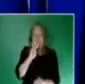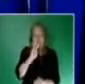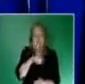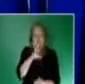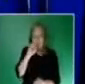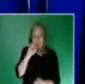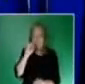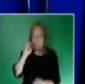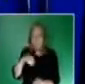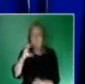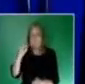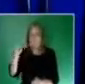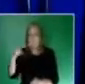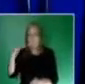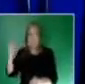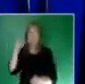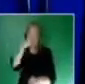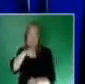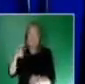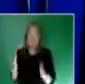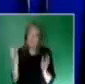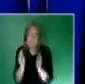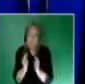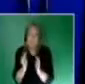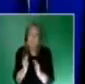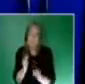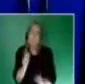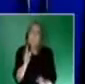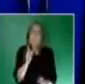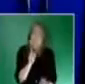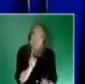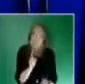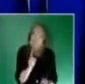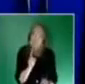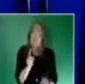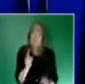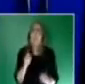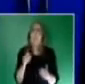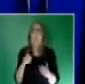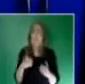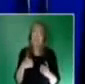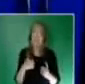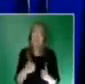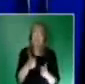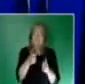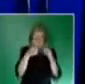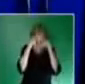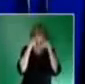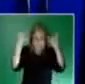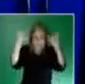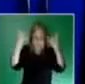pero hay unos 13 millones de vacas de las mejores del mundo y unos 8 o 10 millones de ovejas